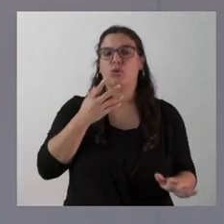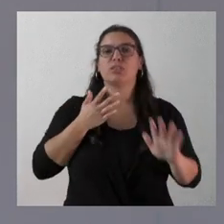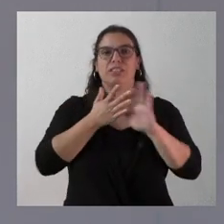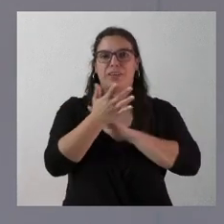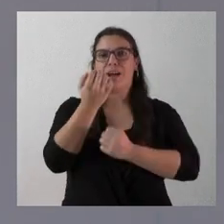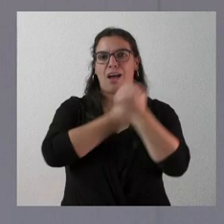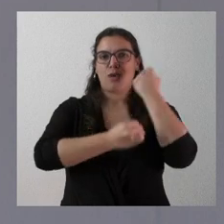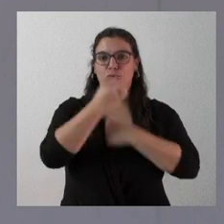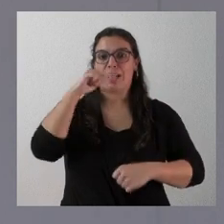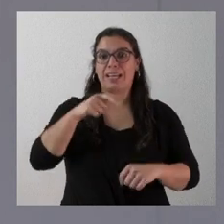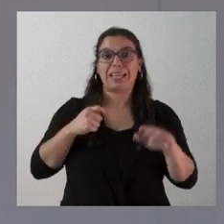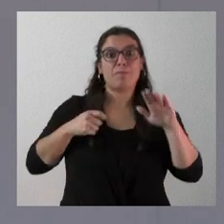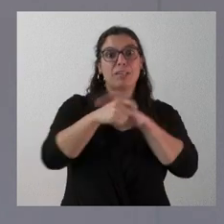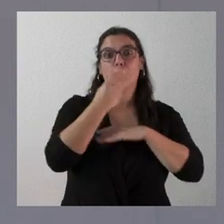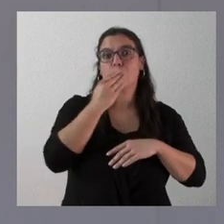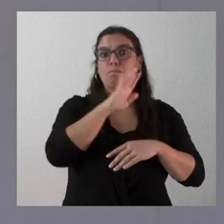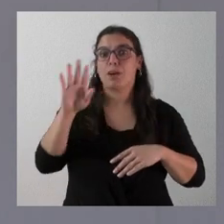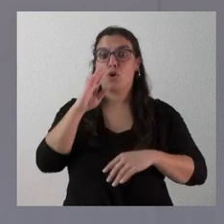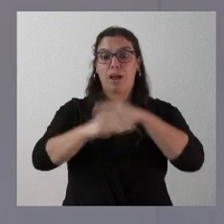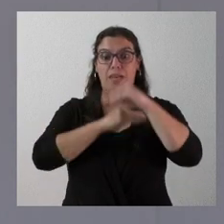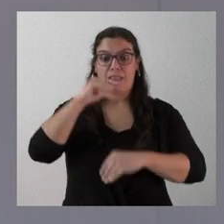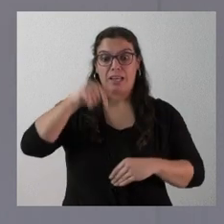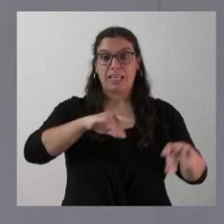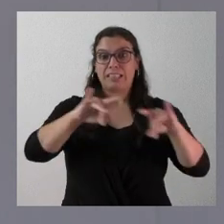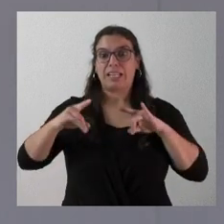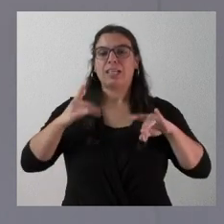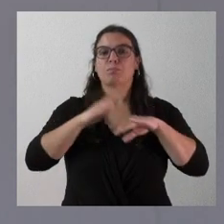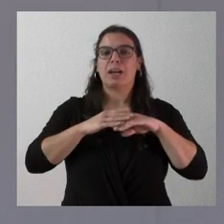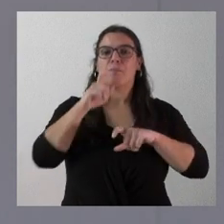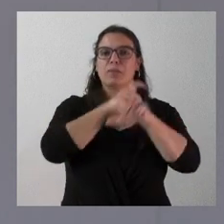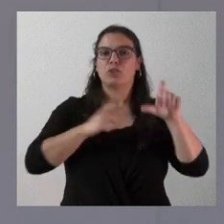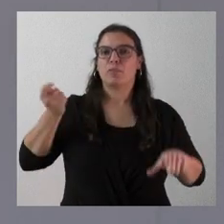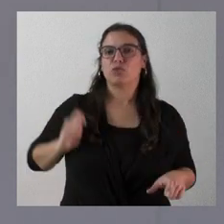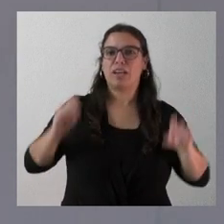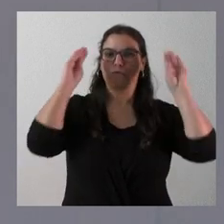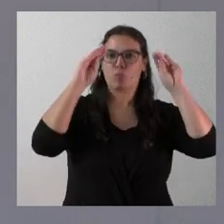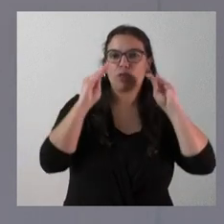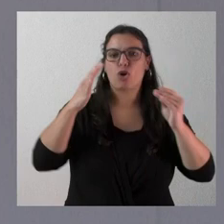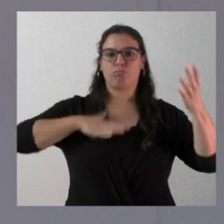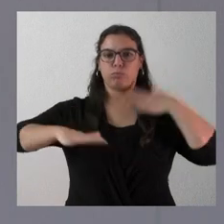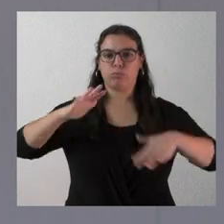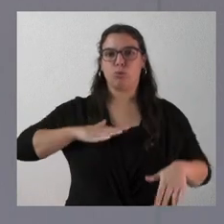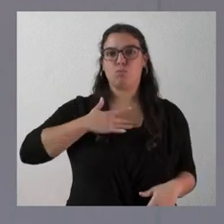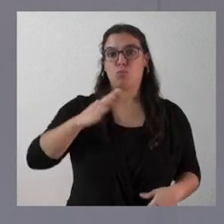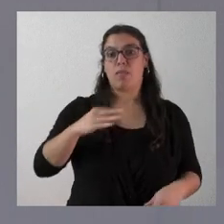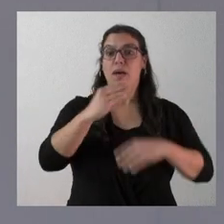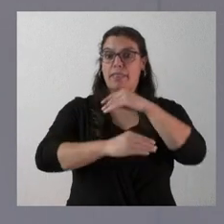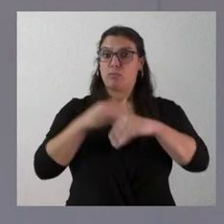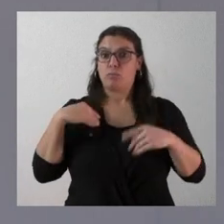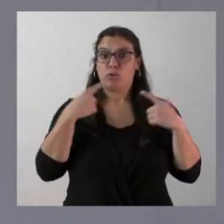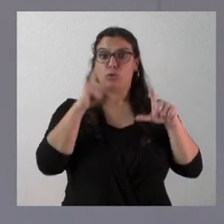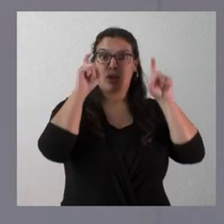que se puede hacer en esta tierra es de formación y cualificación de las personas de las de Los profesionales lo hacemos con el sector educativo